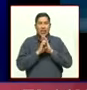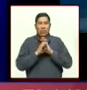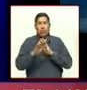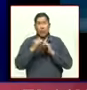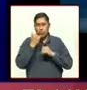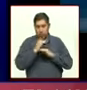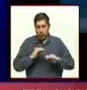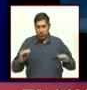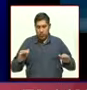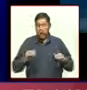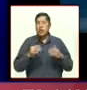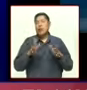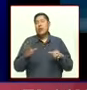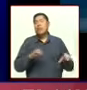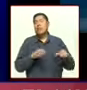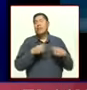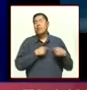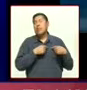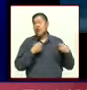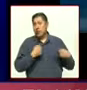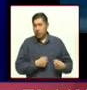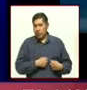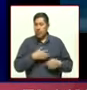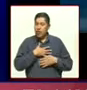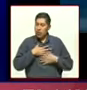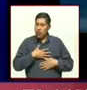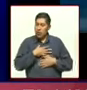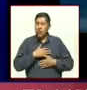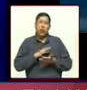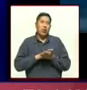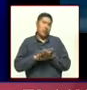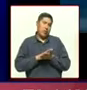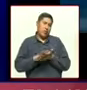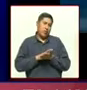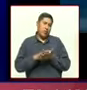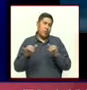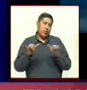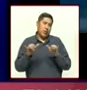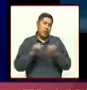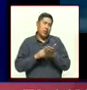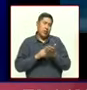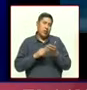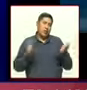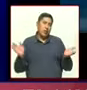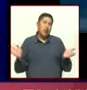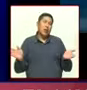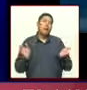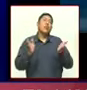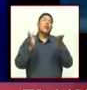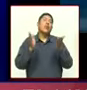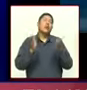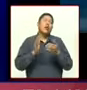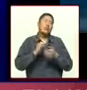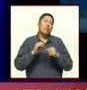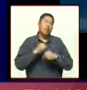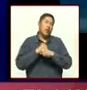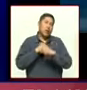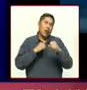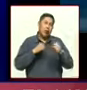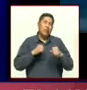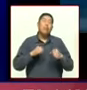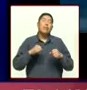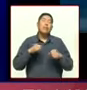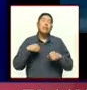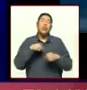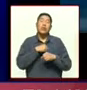a sus pequeñitos, hágalo de corazón, disfrute de la película y disfrute de también este aporte y solidaridad para la campaña Se Nos Quema el